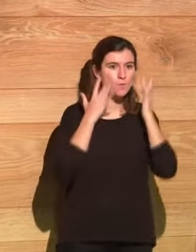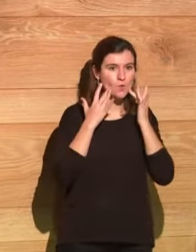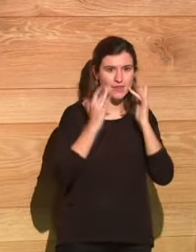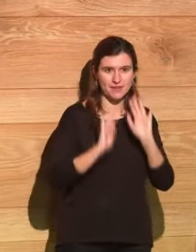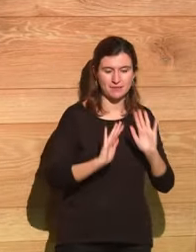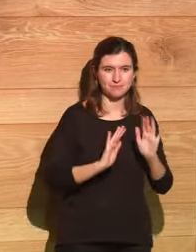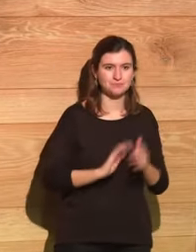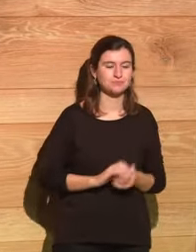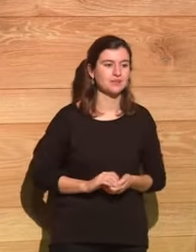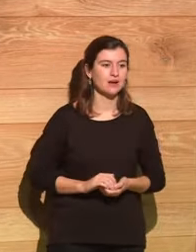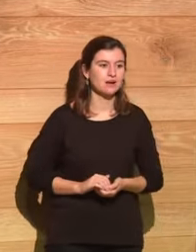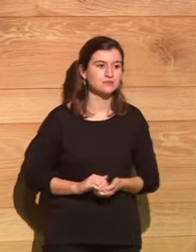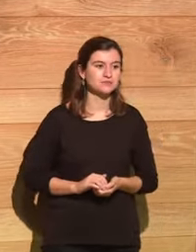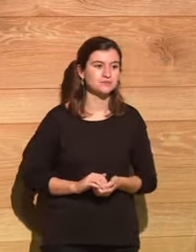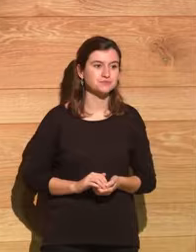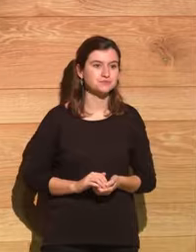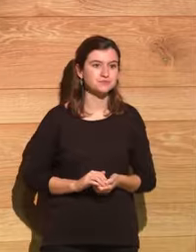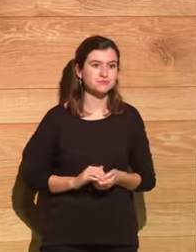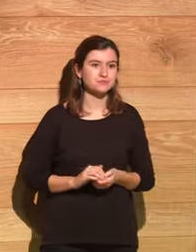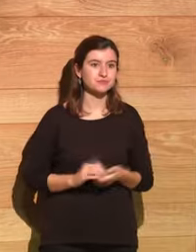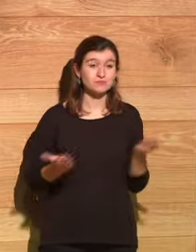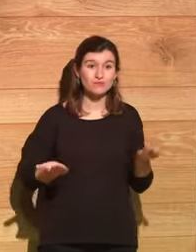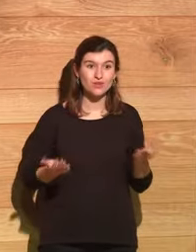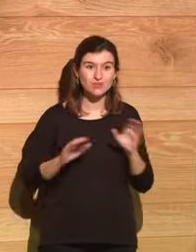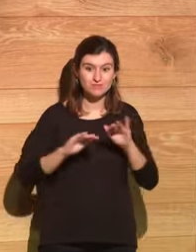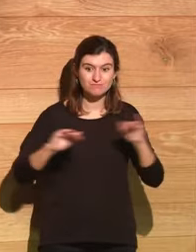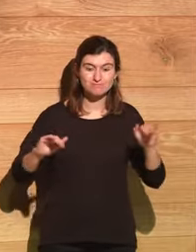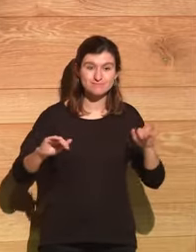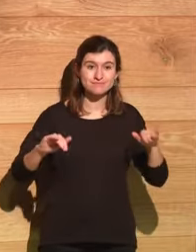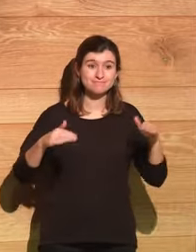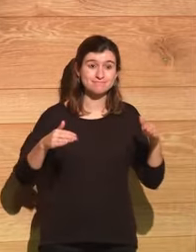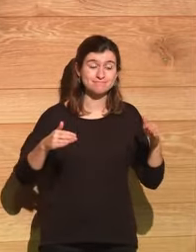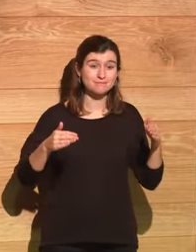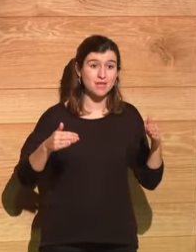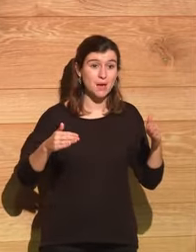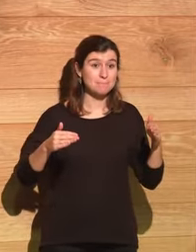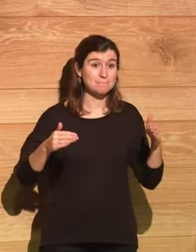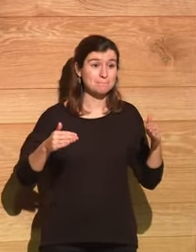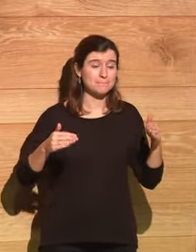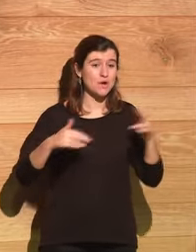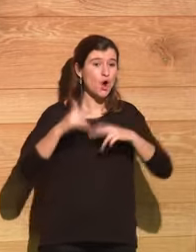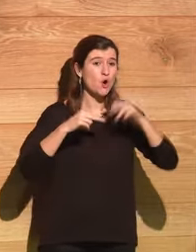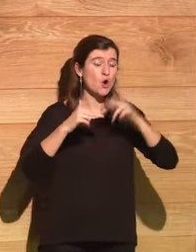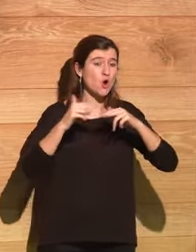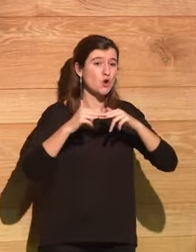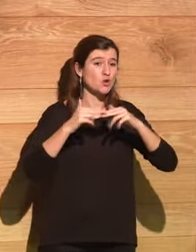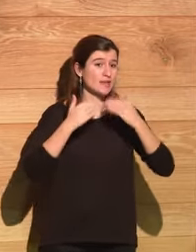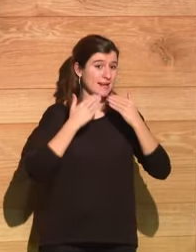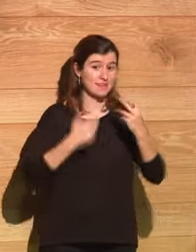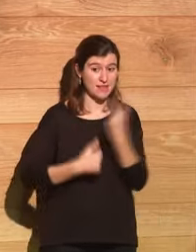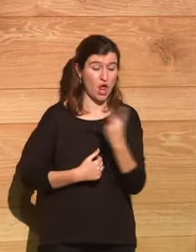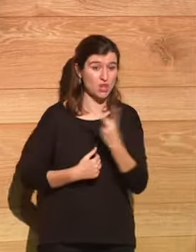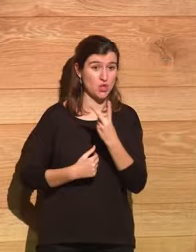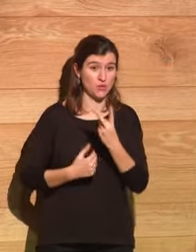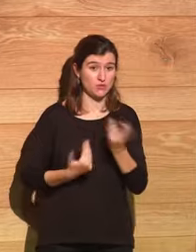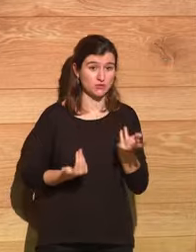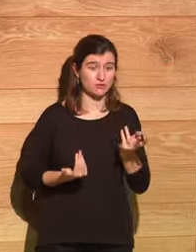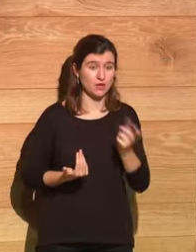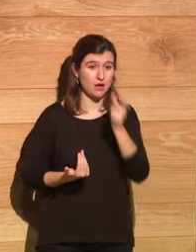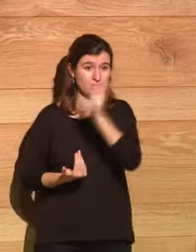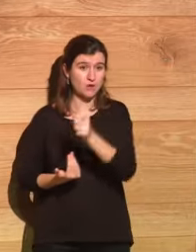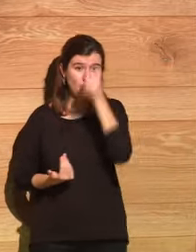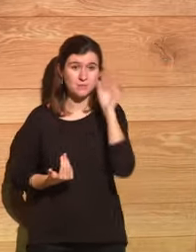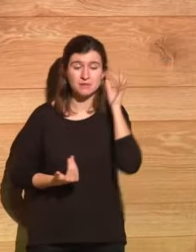pureza. Esa ajenidad ha sido construida por ambos, es decir, es lo que ella dice en el fondo, o sea, esa,